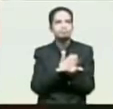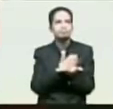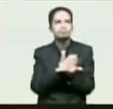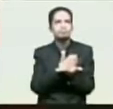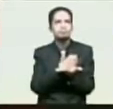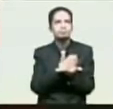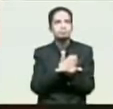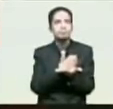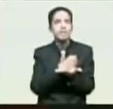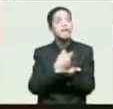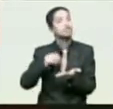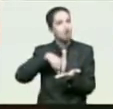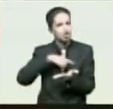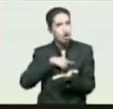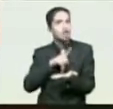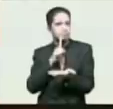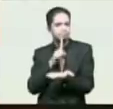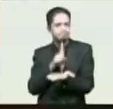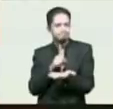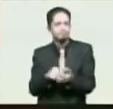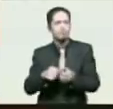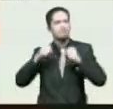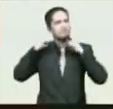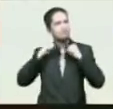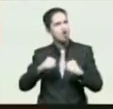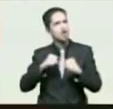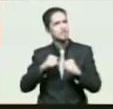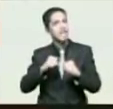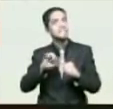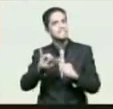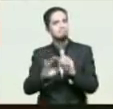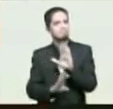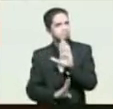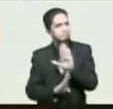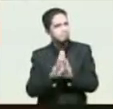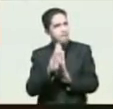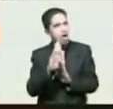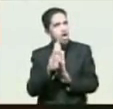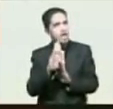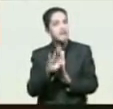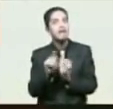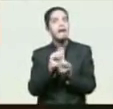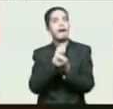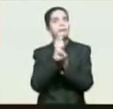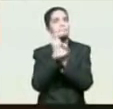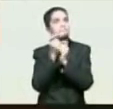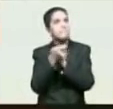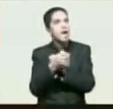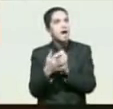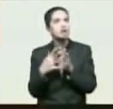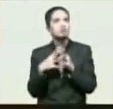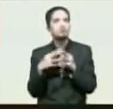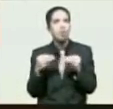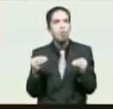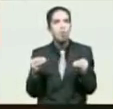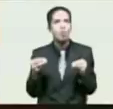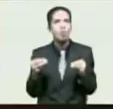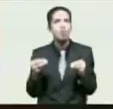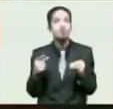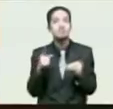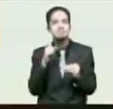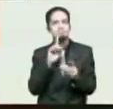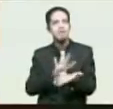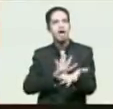Para hacernos más fuertes y mejorar lo que tengamos que mejorar y cambiar lo que tengamos que cambiar y sobre todo